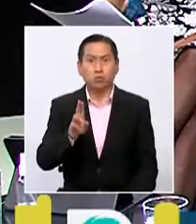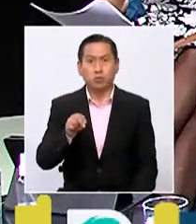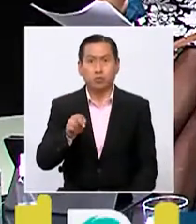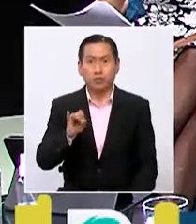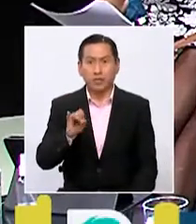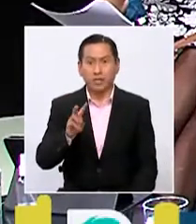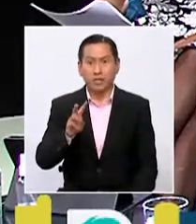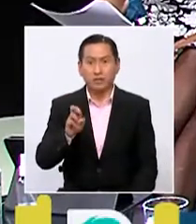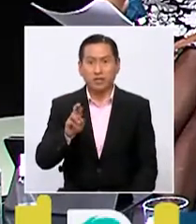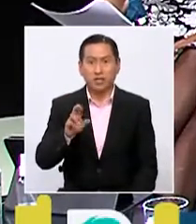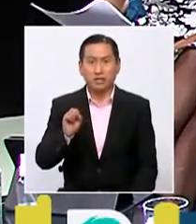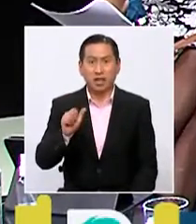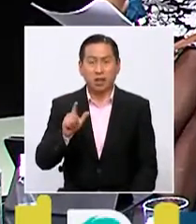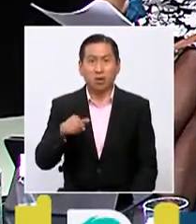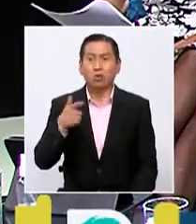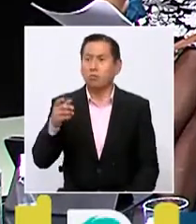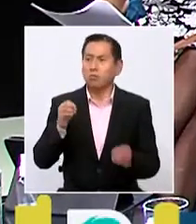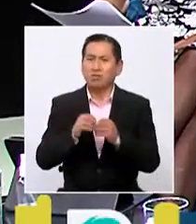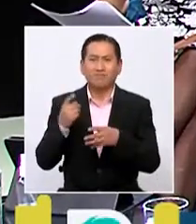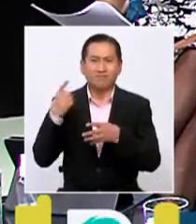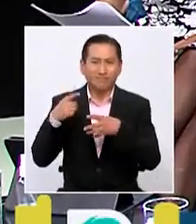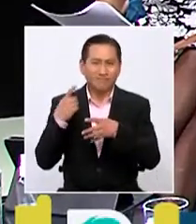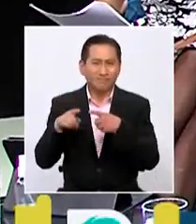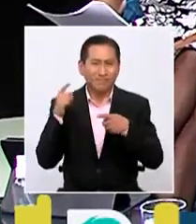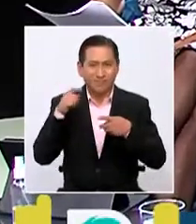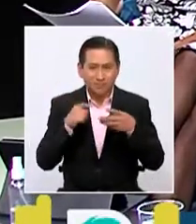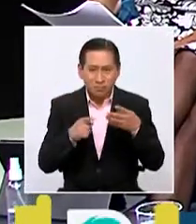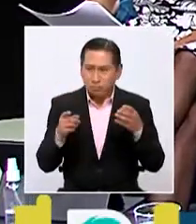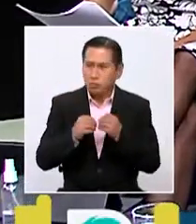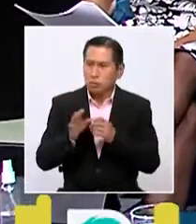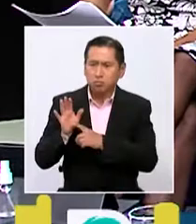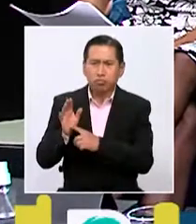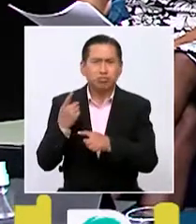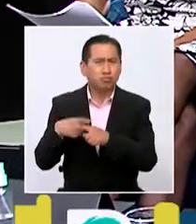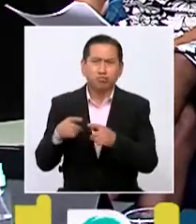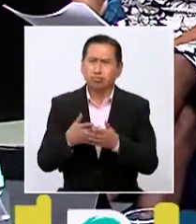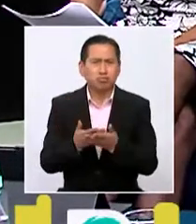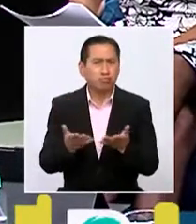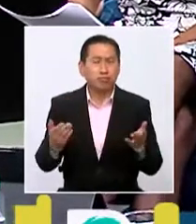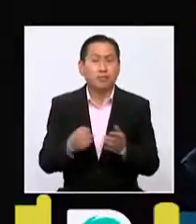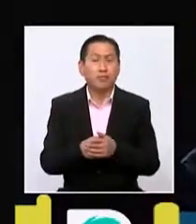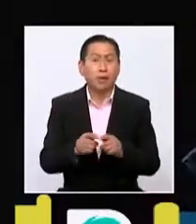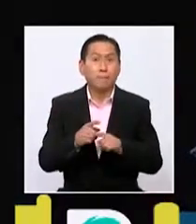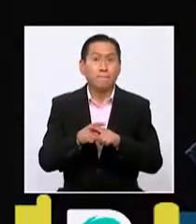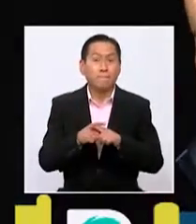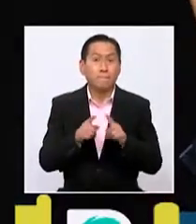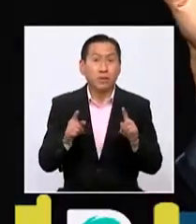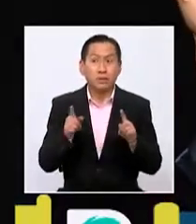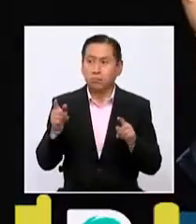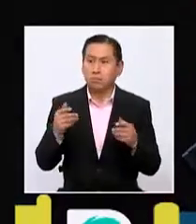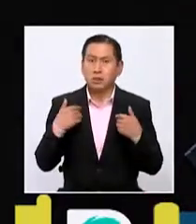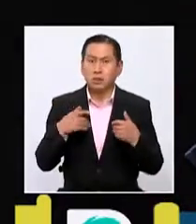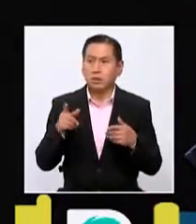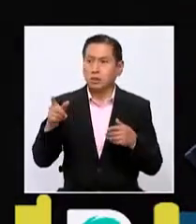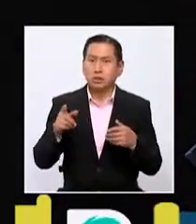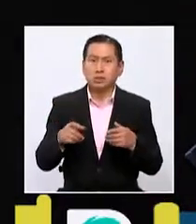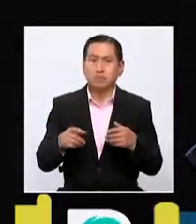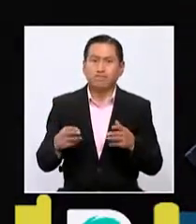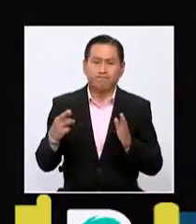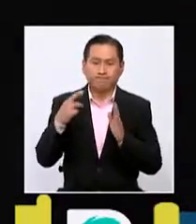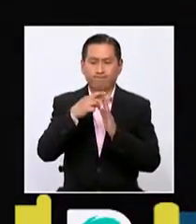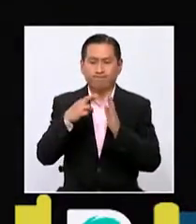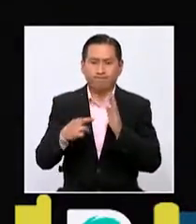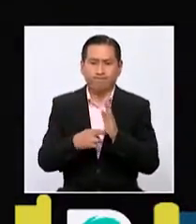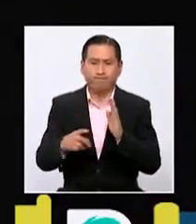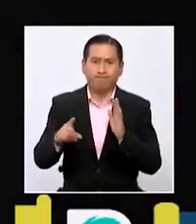Weather Channel, Entertainment, en fin, eso son, producimos todo tipo de contenido. Pero hay una normativa y,